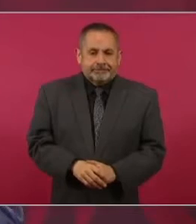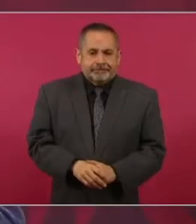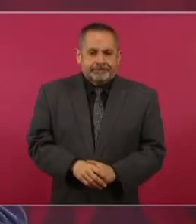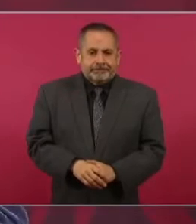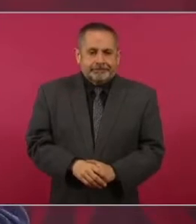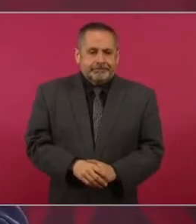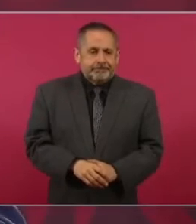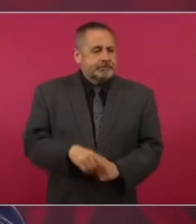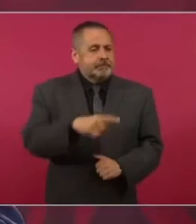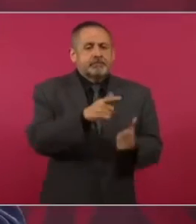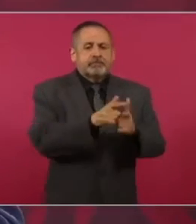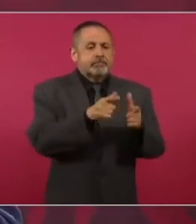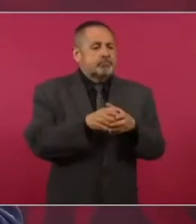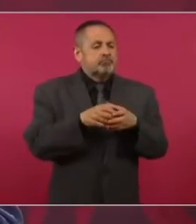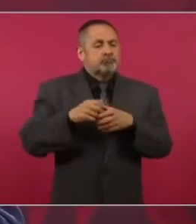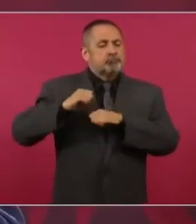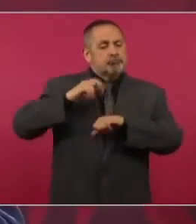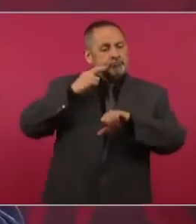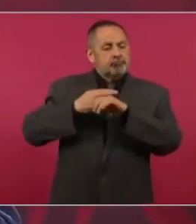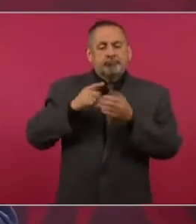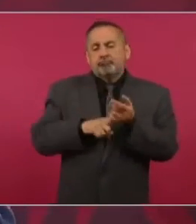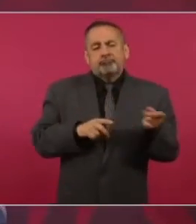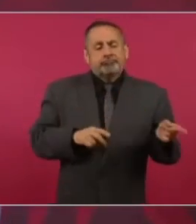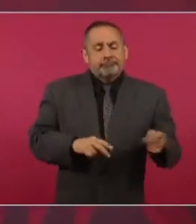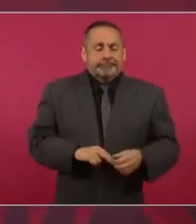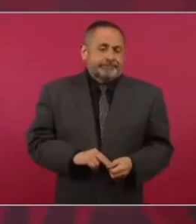Los oligarcas,